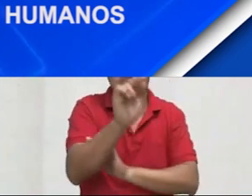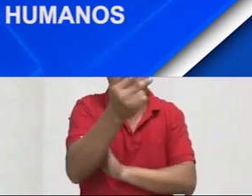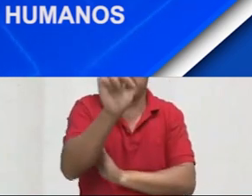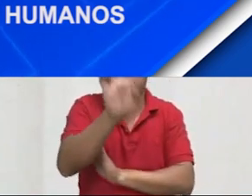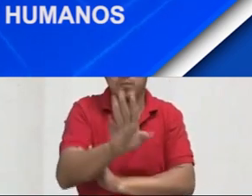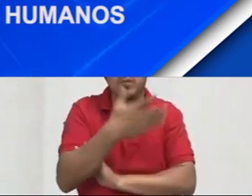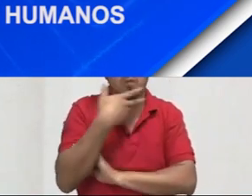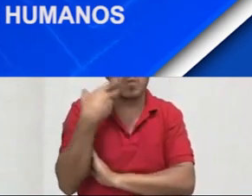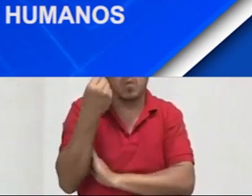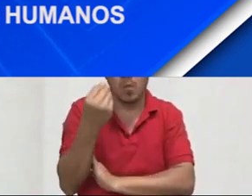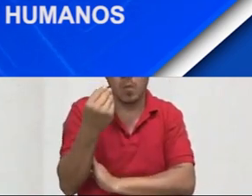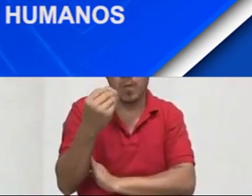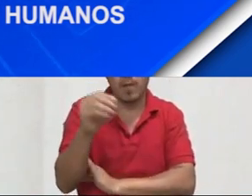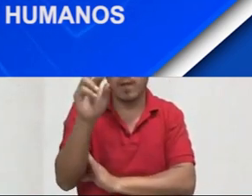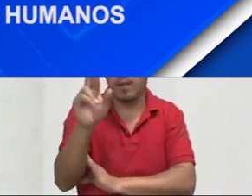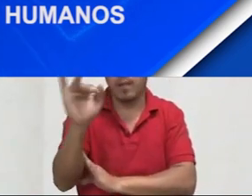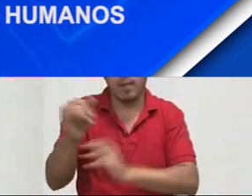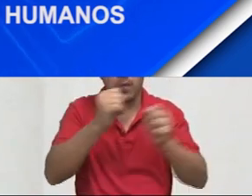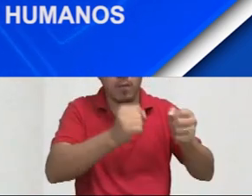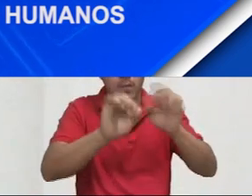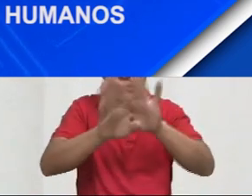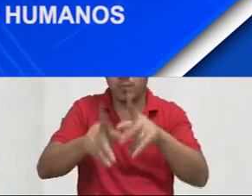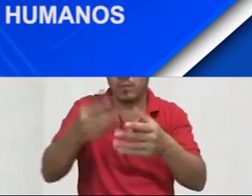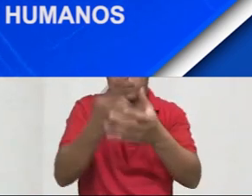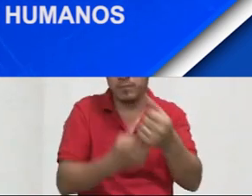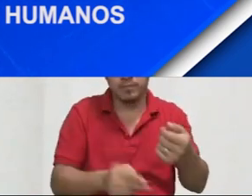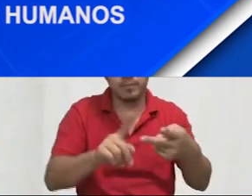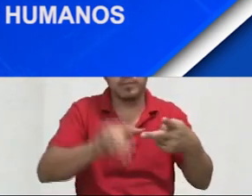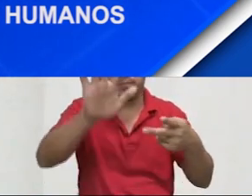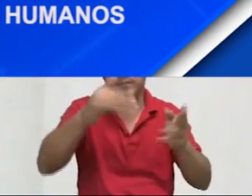10.384 jóvenes en riesgo, mujeres y hombres;